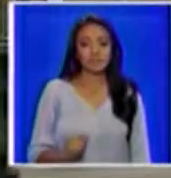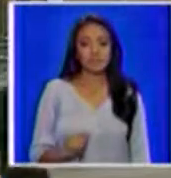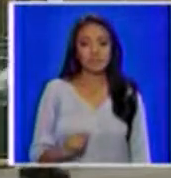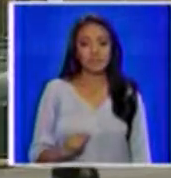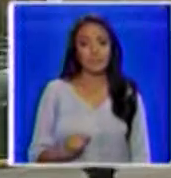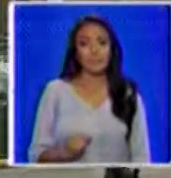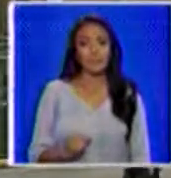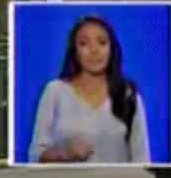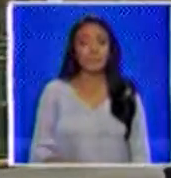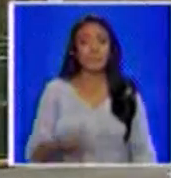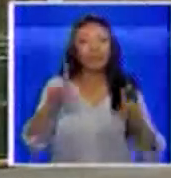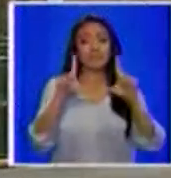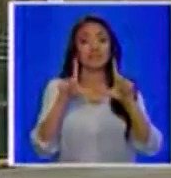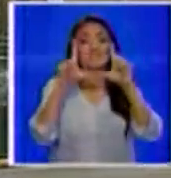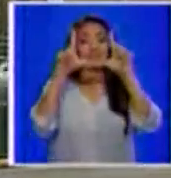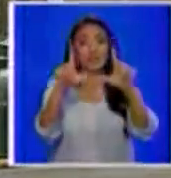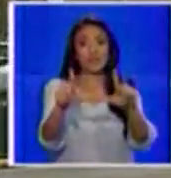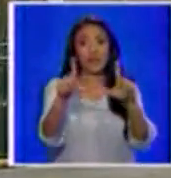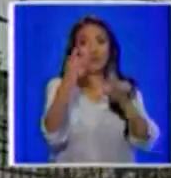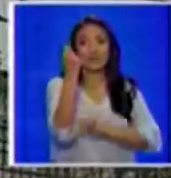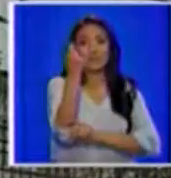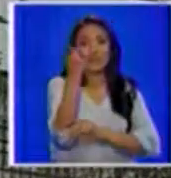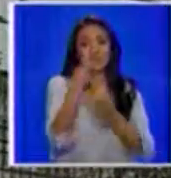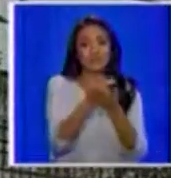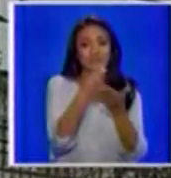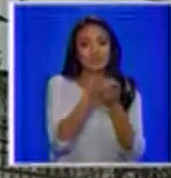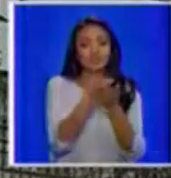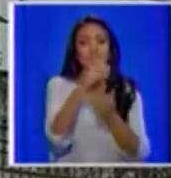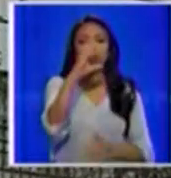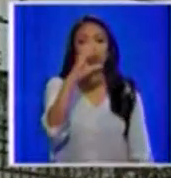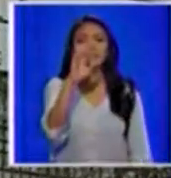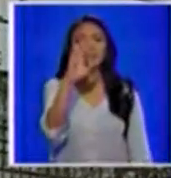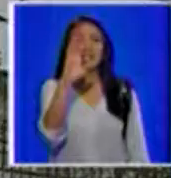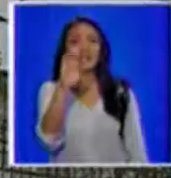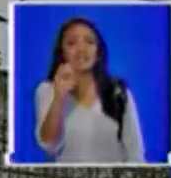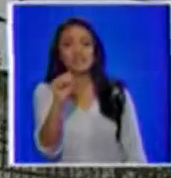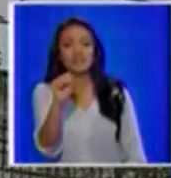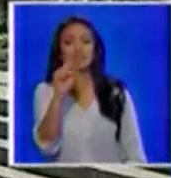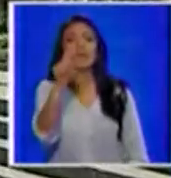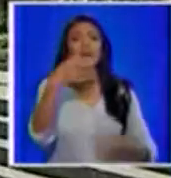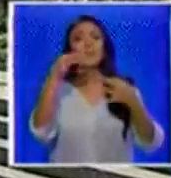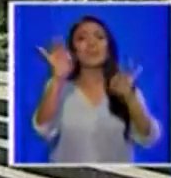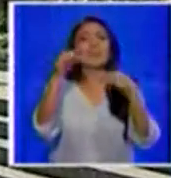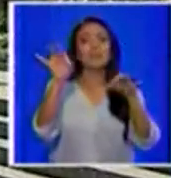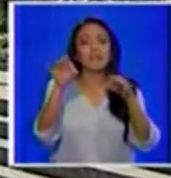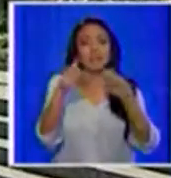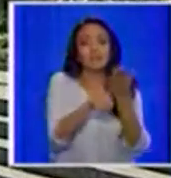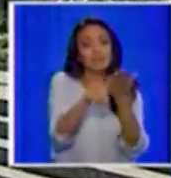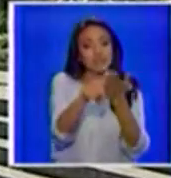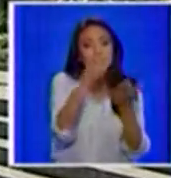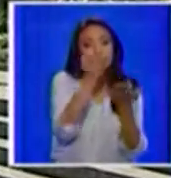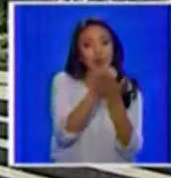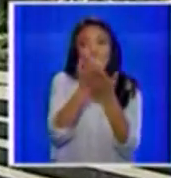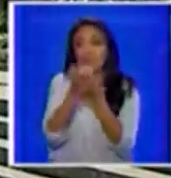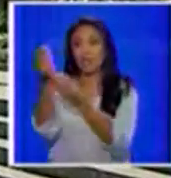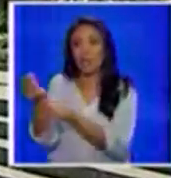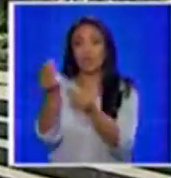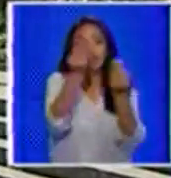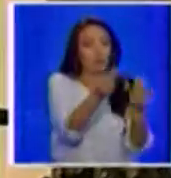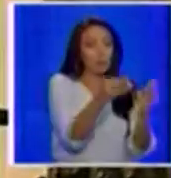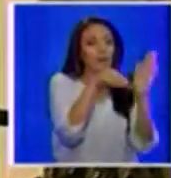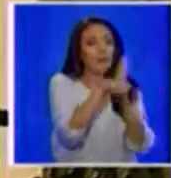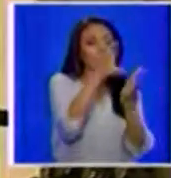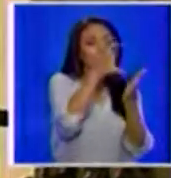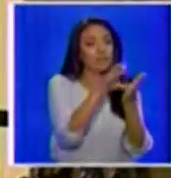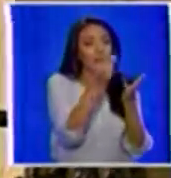La emisión de certificados de tesorería conocidos como CETES, es decir, papeles que entregó el Ministerio de Finanzas al Banco Central a cambio